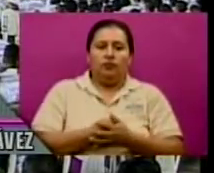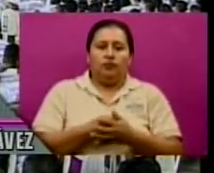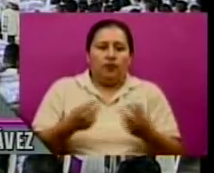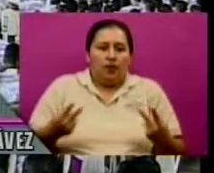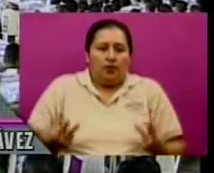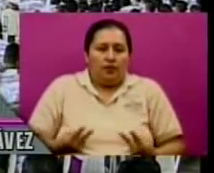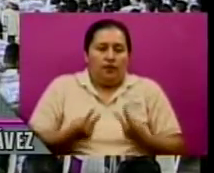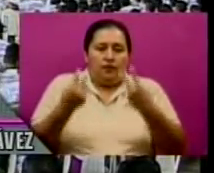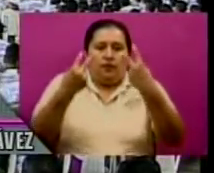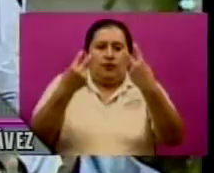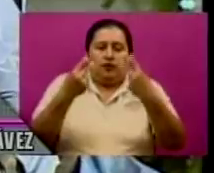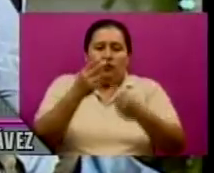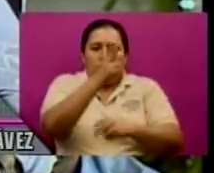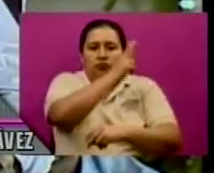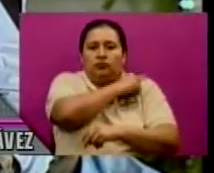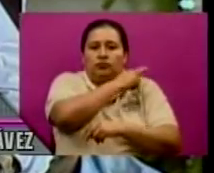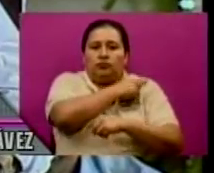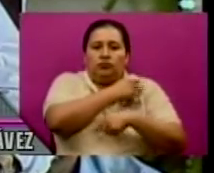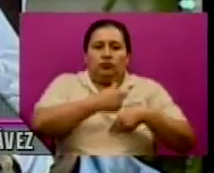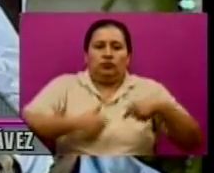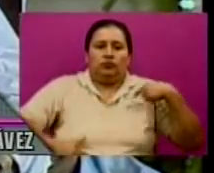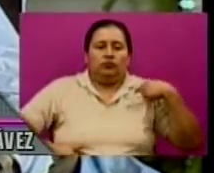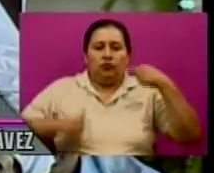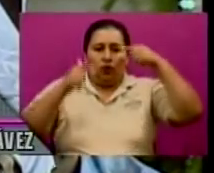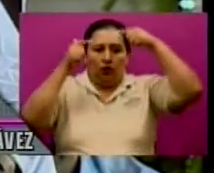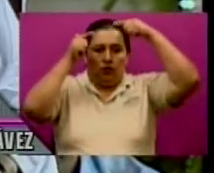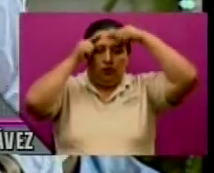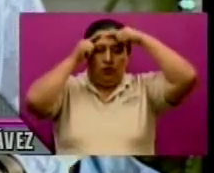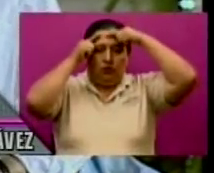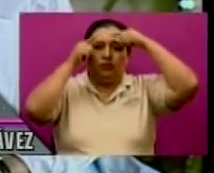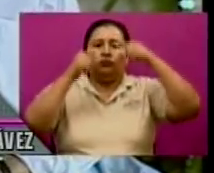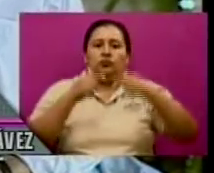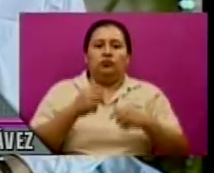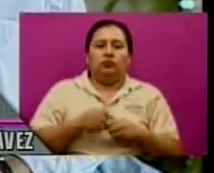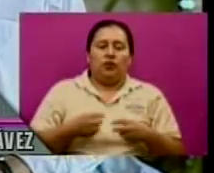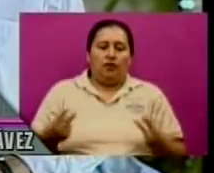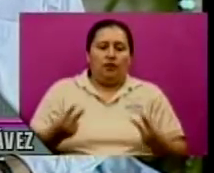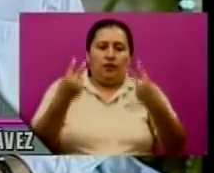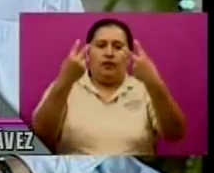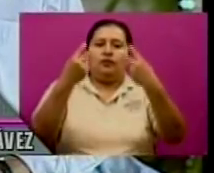¡Que viva el comandante presidente Hugo Chávez Frías!